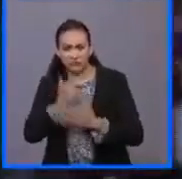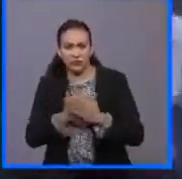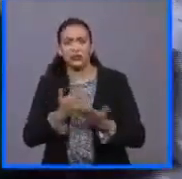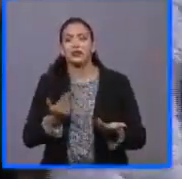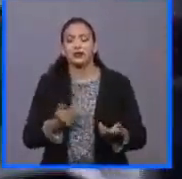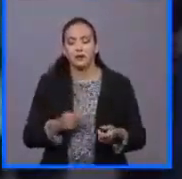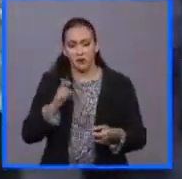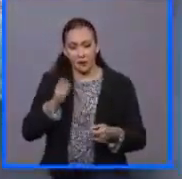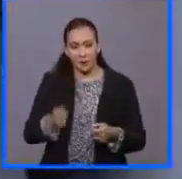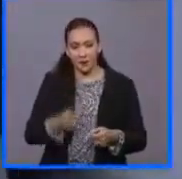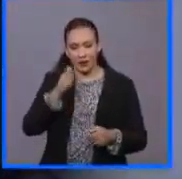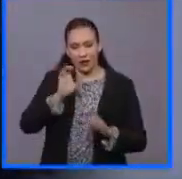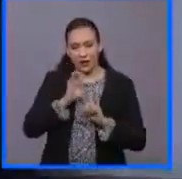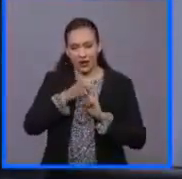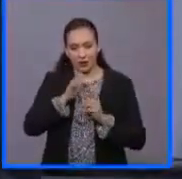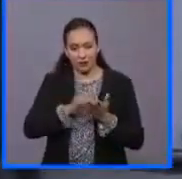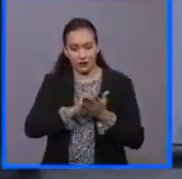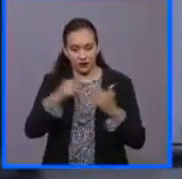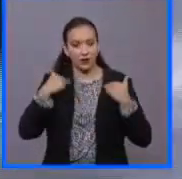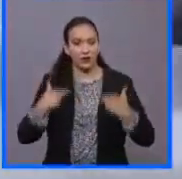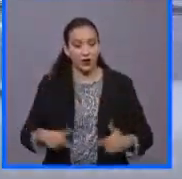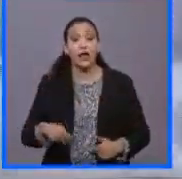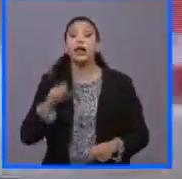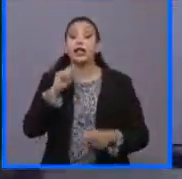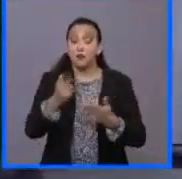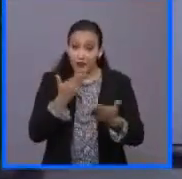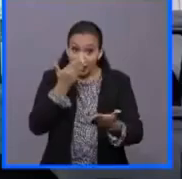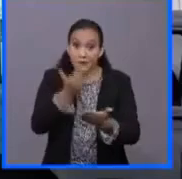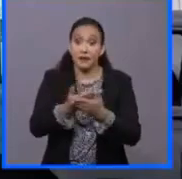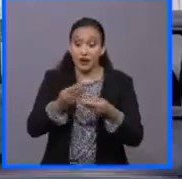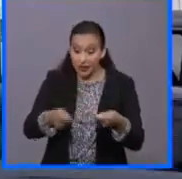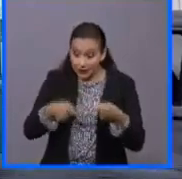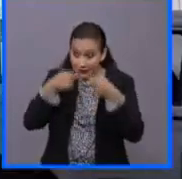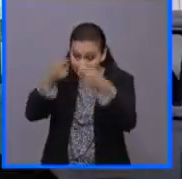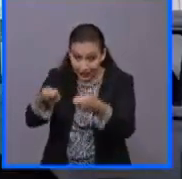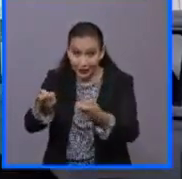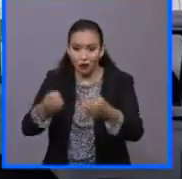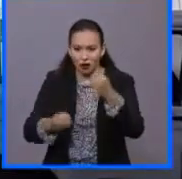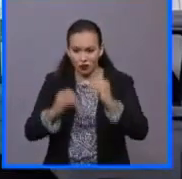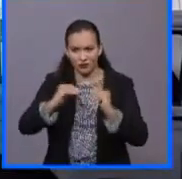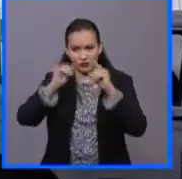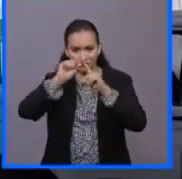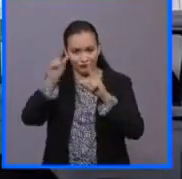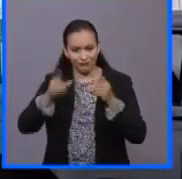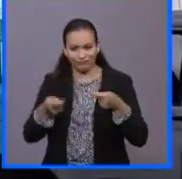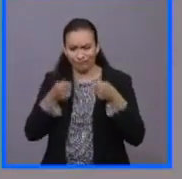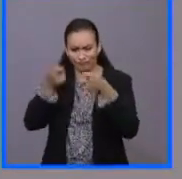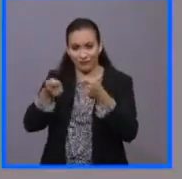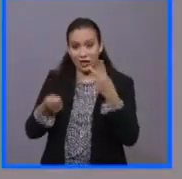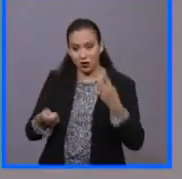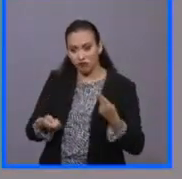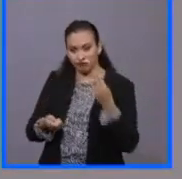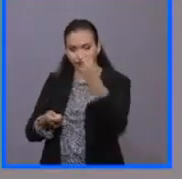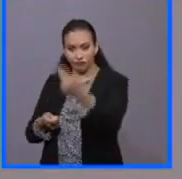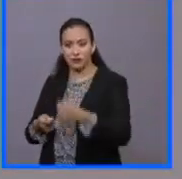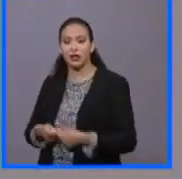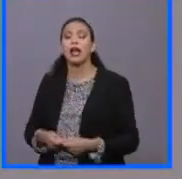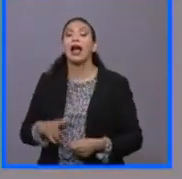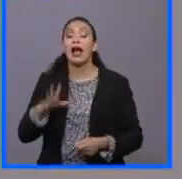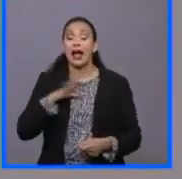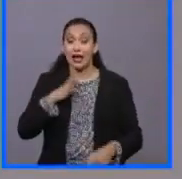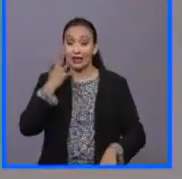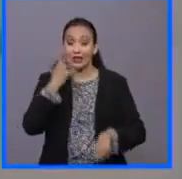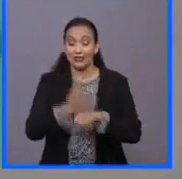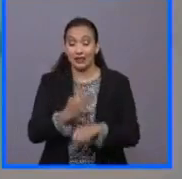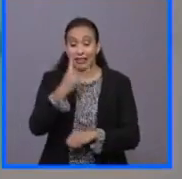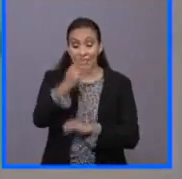la Comisión Nacional de los Derechos Humanos también presentó este recurso ante el máximo tribunal. La norma impone penas de